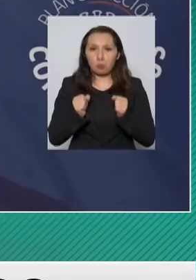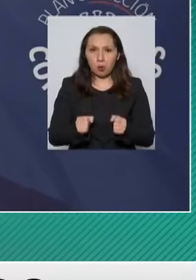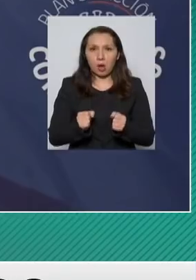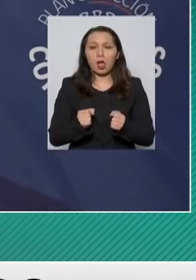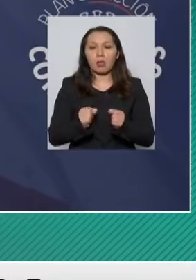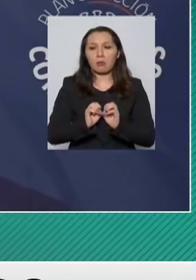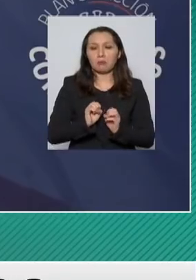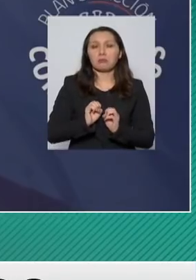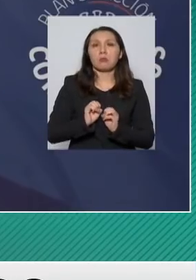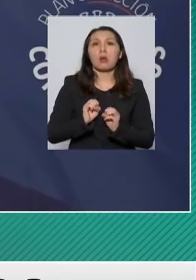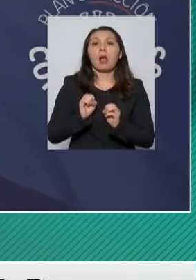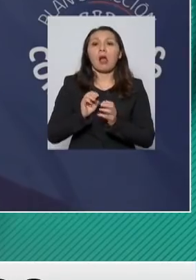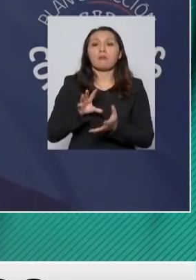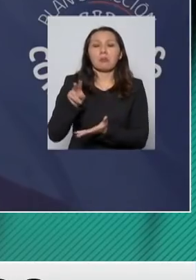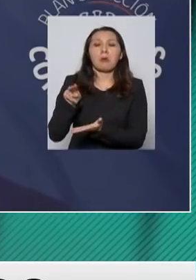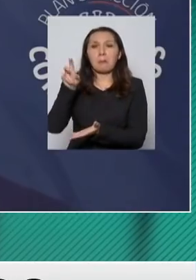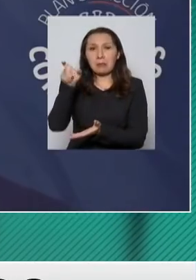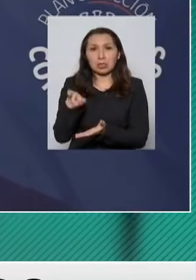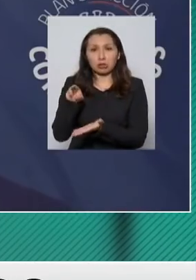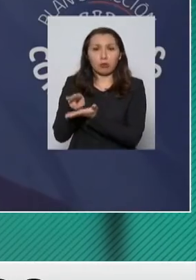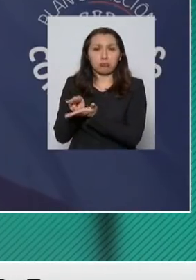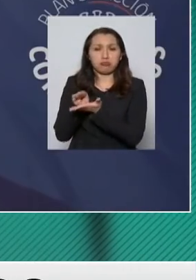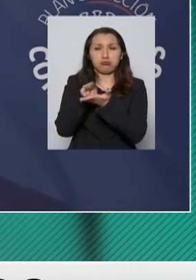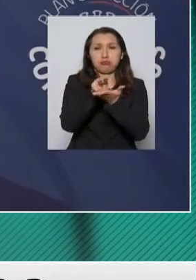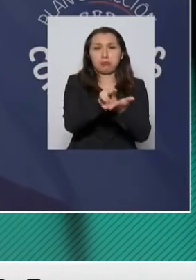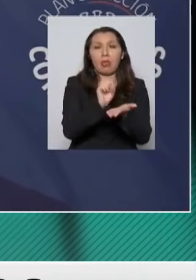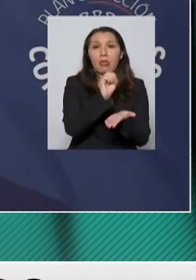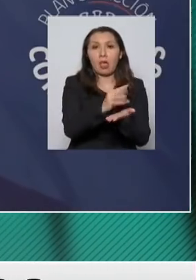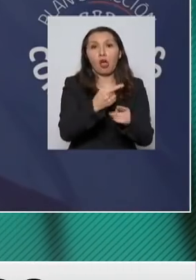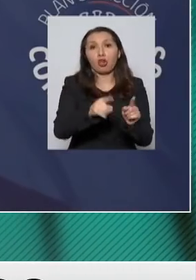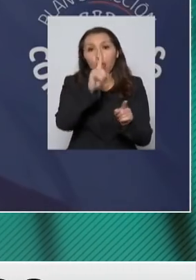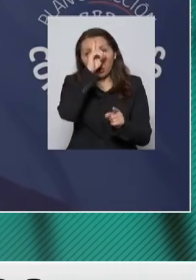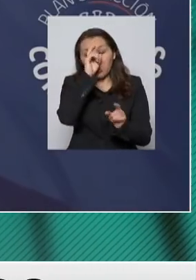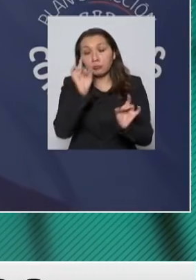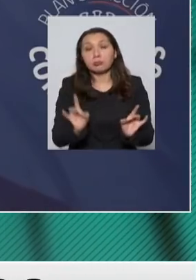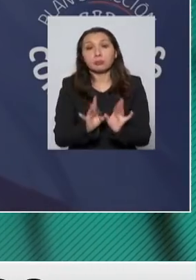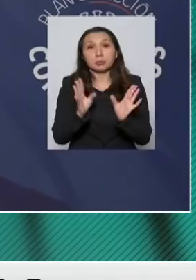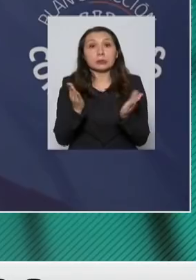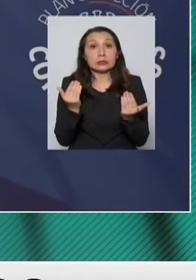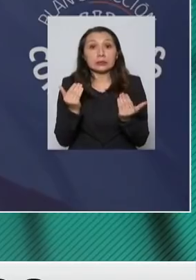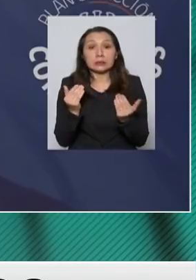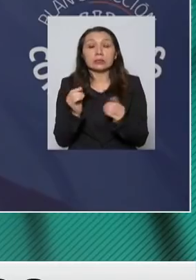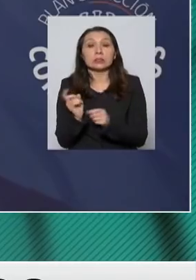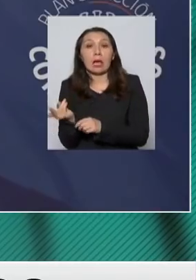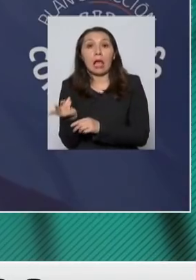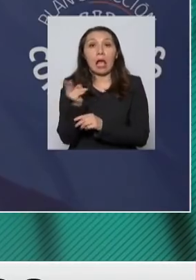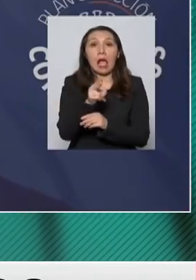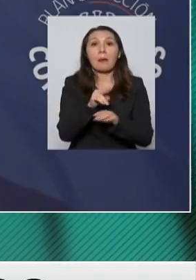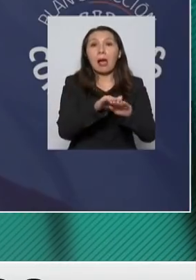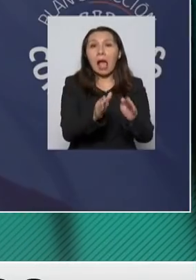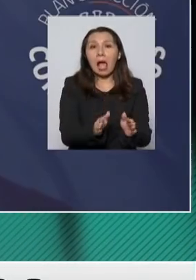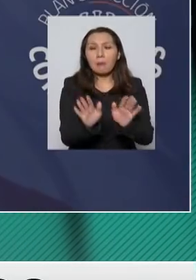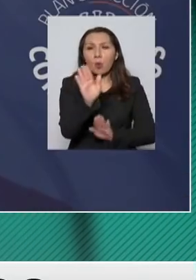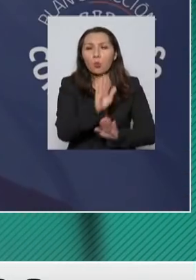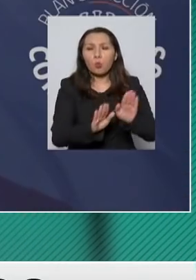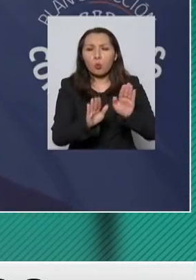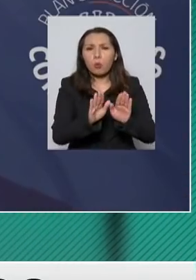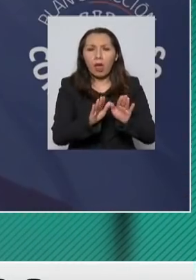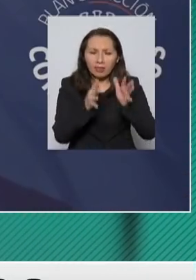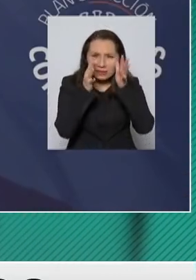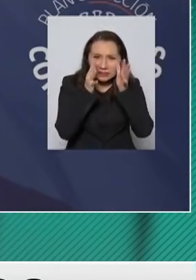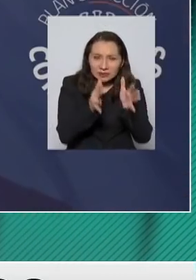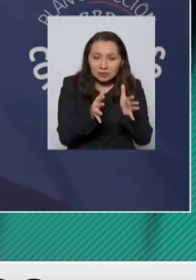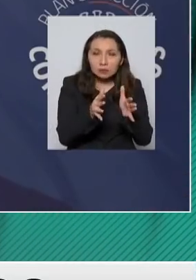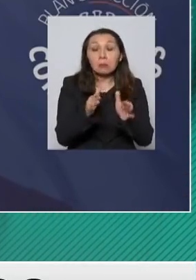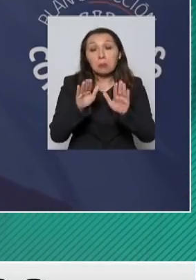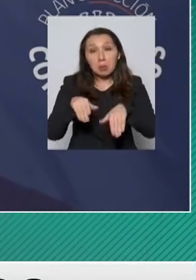poder trasladar pacientes de un hospital a otro en caso de requerirse una cama de cuidados intensivos, pero al